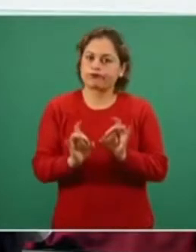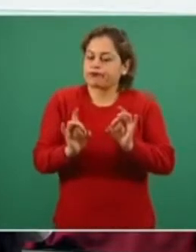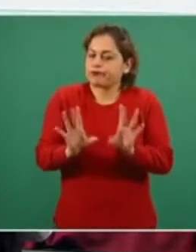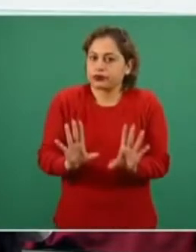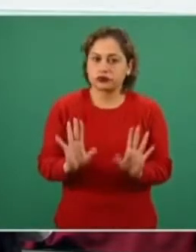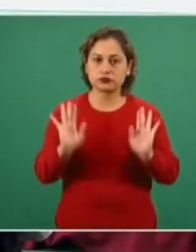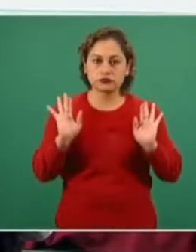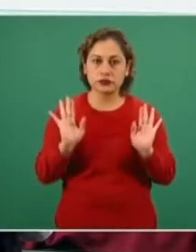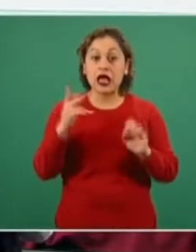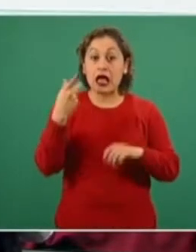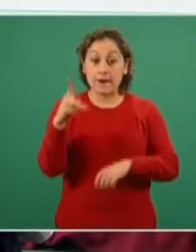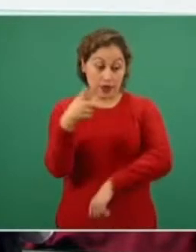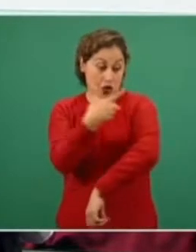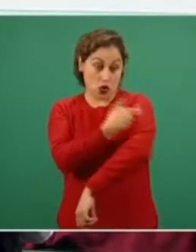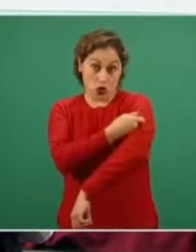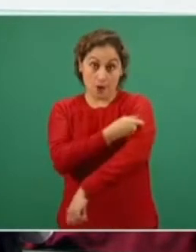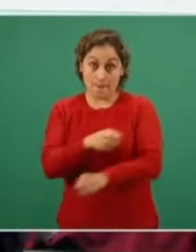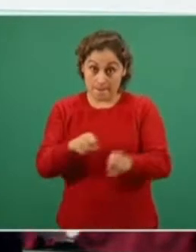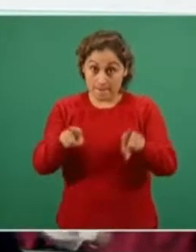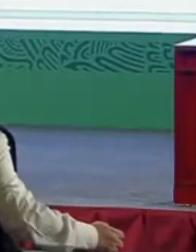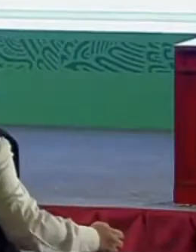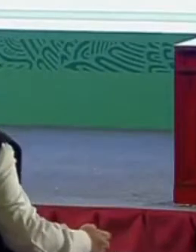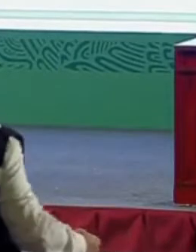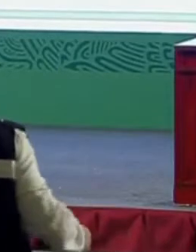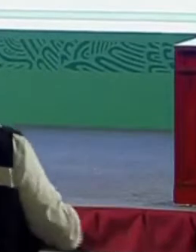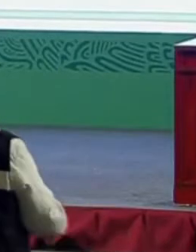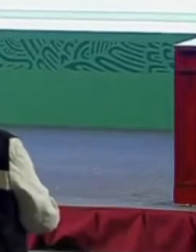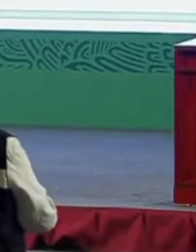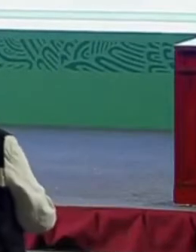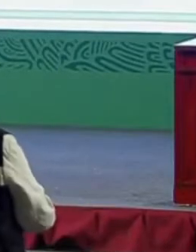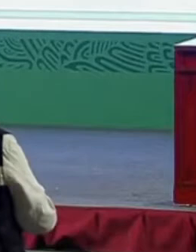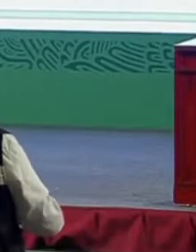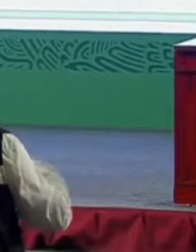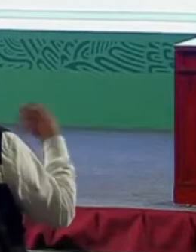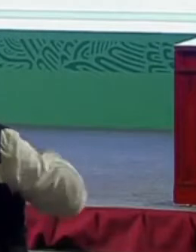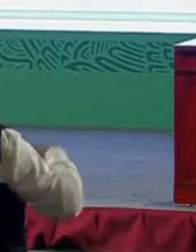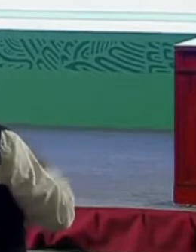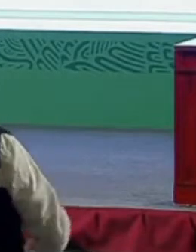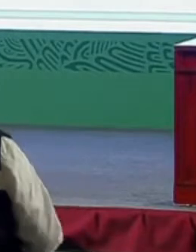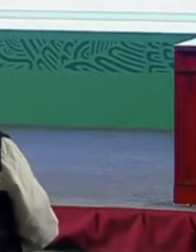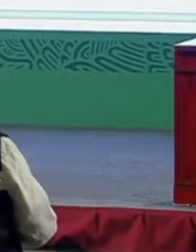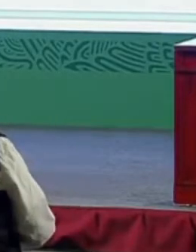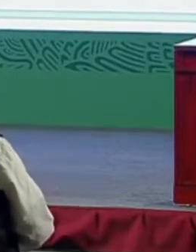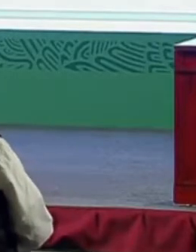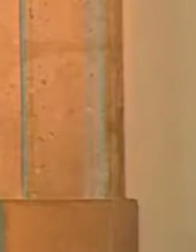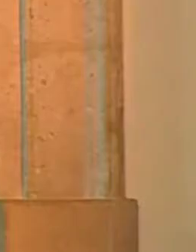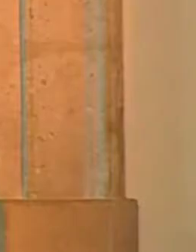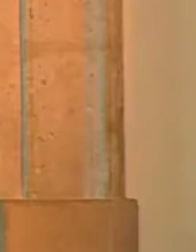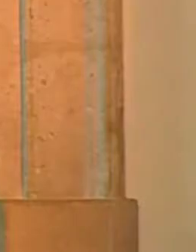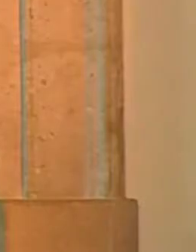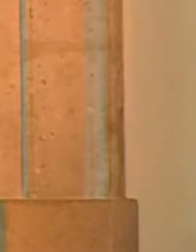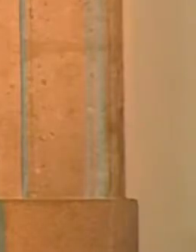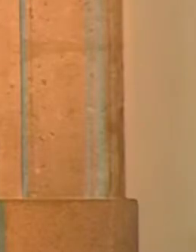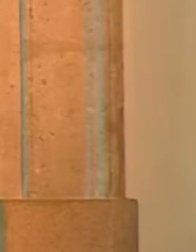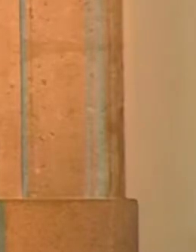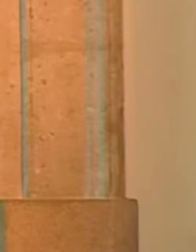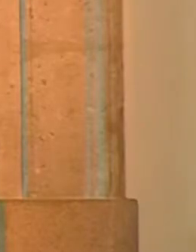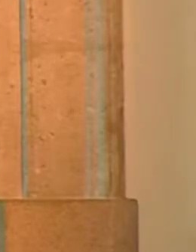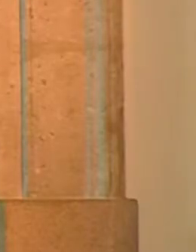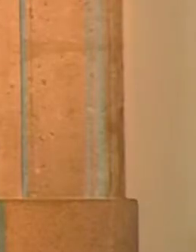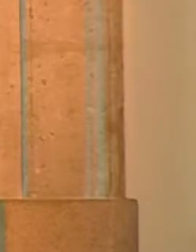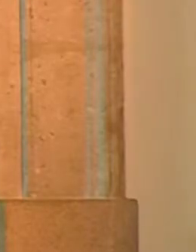que todavía no se puede descartar, y son de las recomendaciones que hizo el grupo de expertos para continuar el estudio y